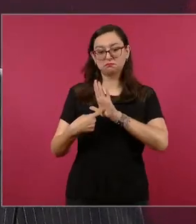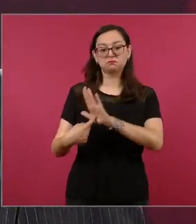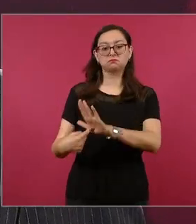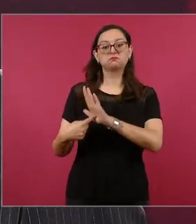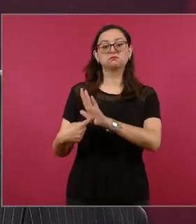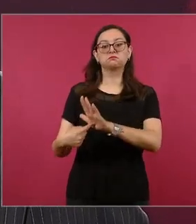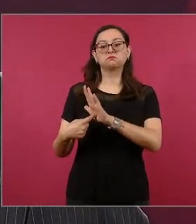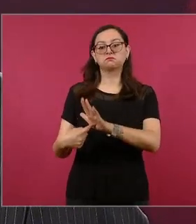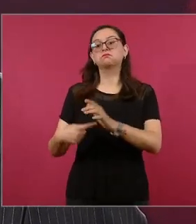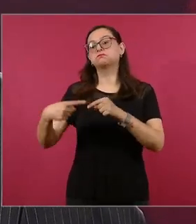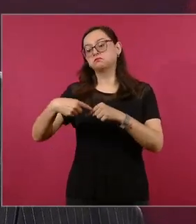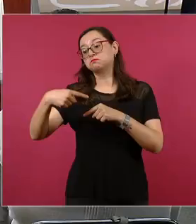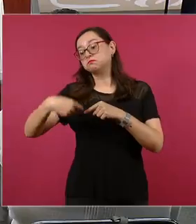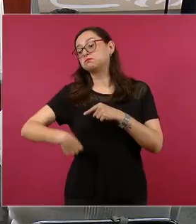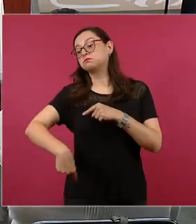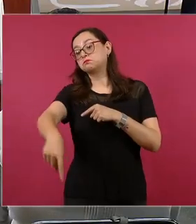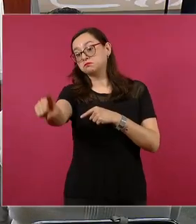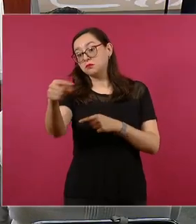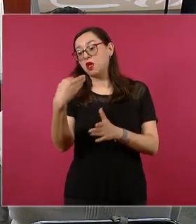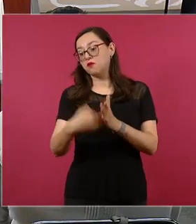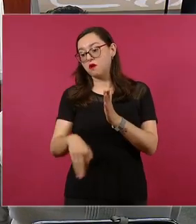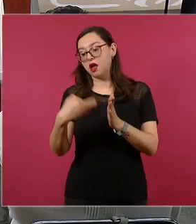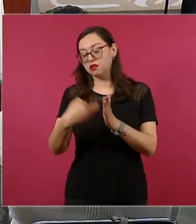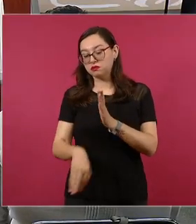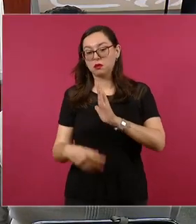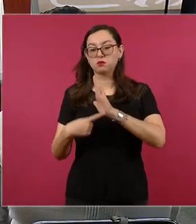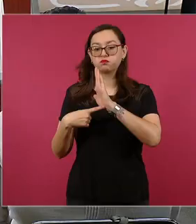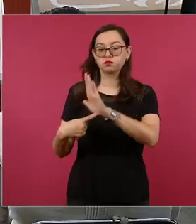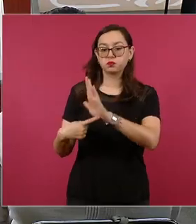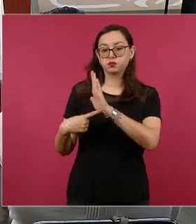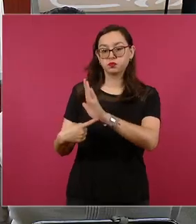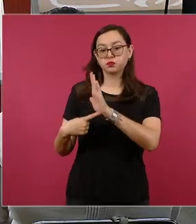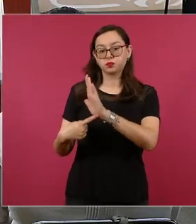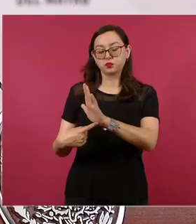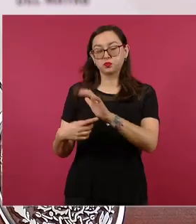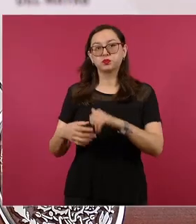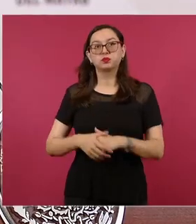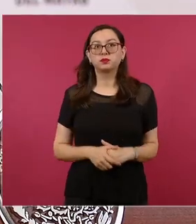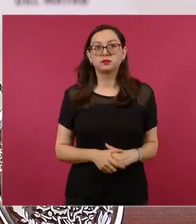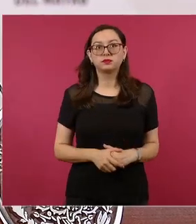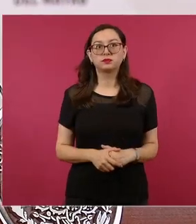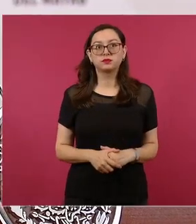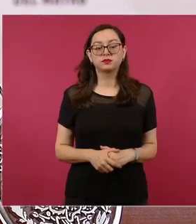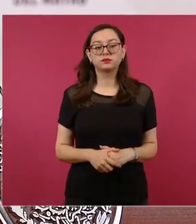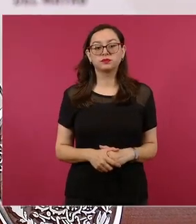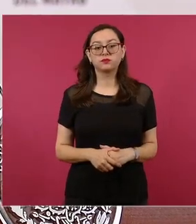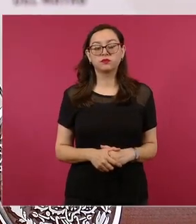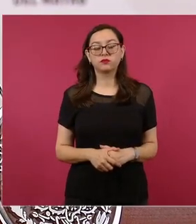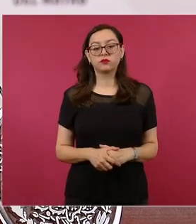lo que consideramos nosotros falta por hacer,